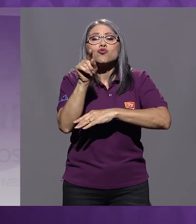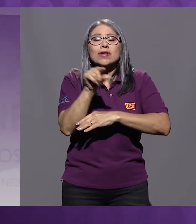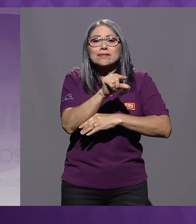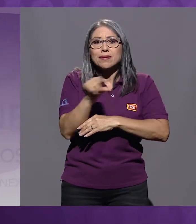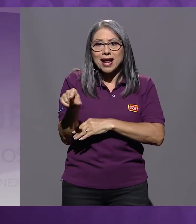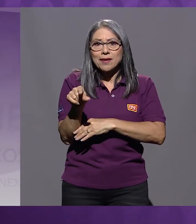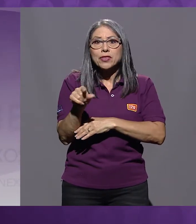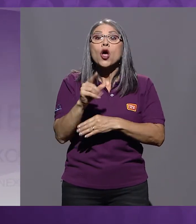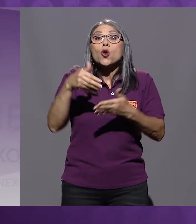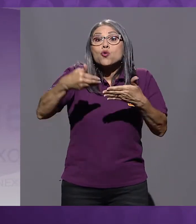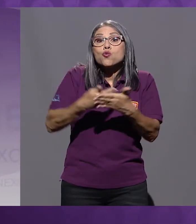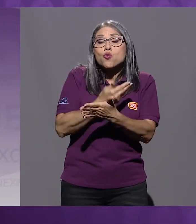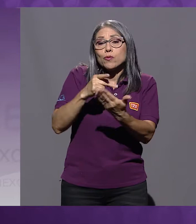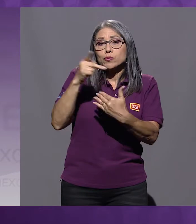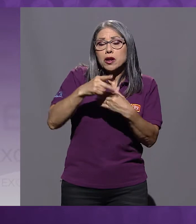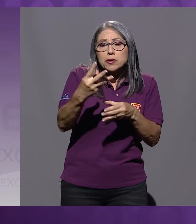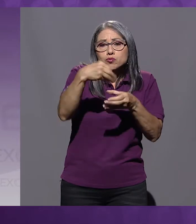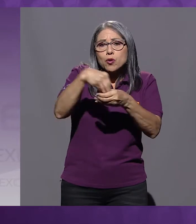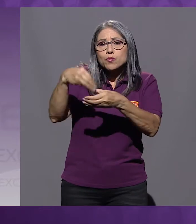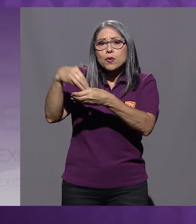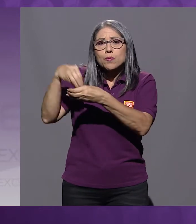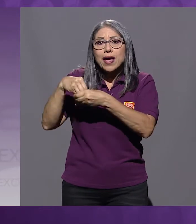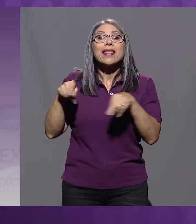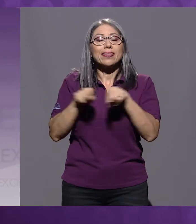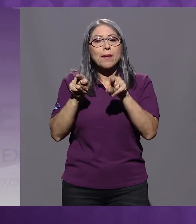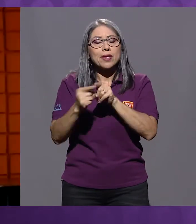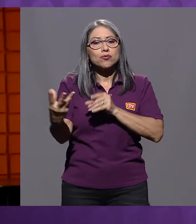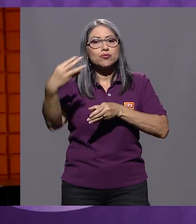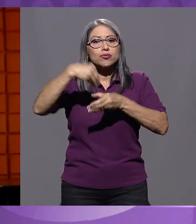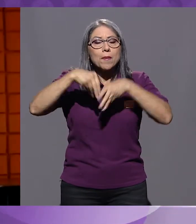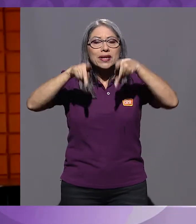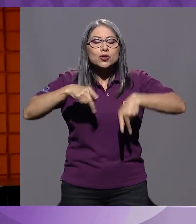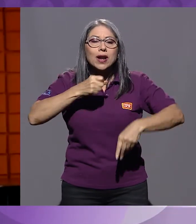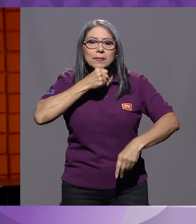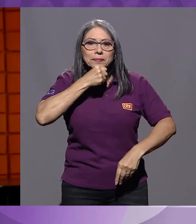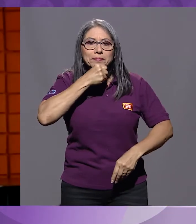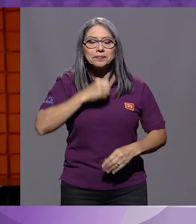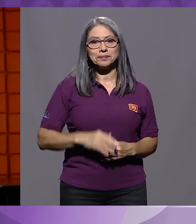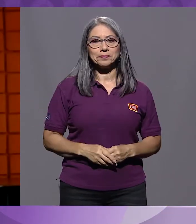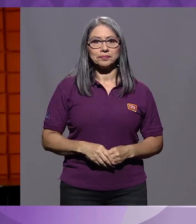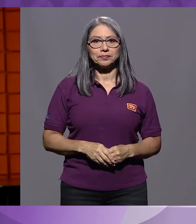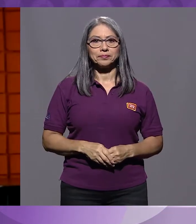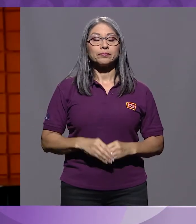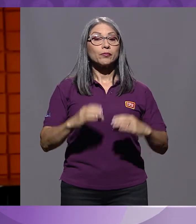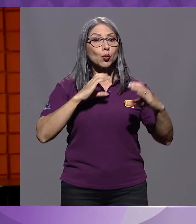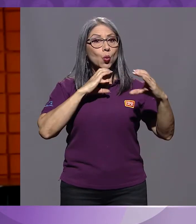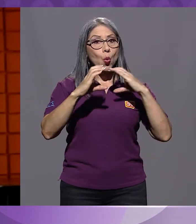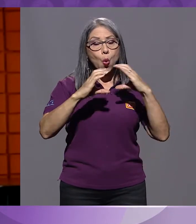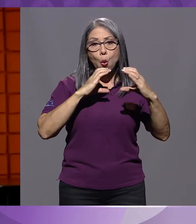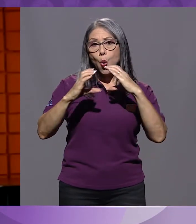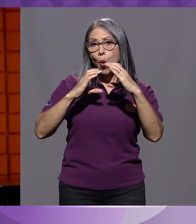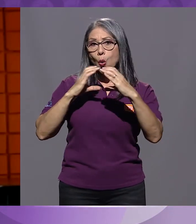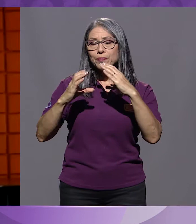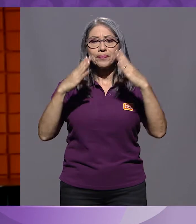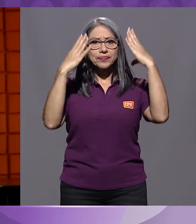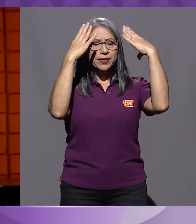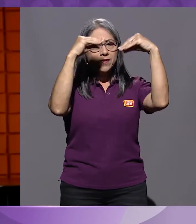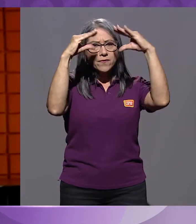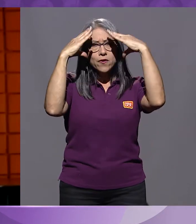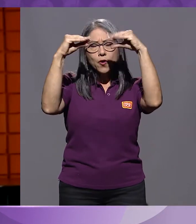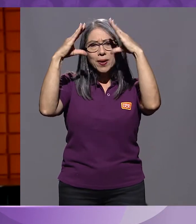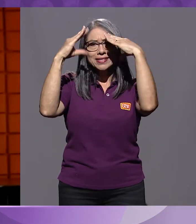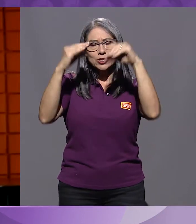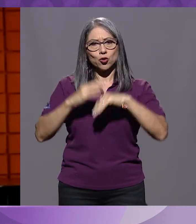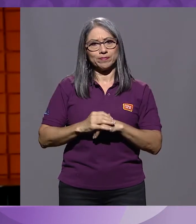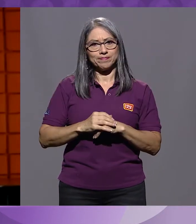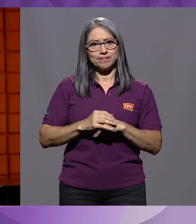e incluyendo a la población adulta mayor en su cobertura. La comunicación y la información,